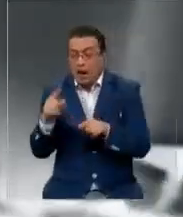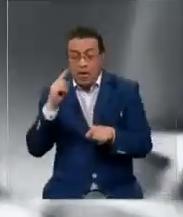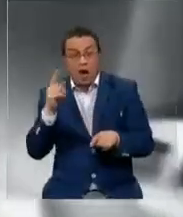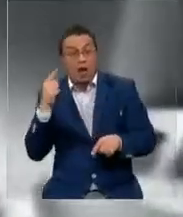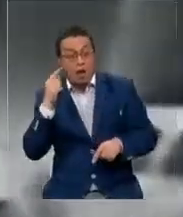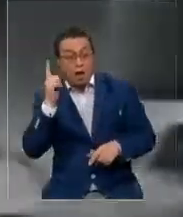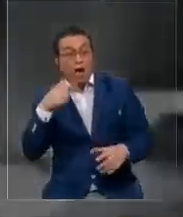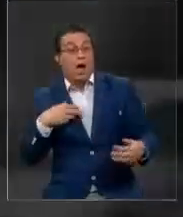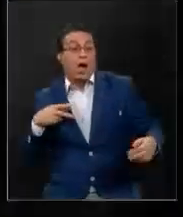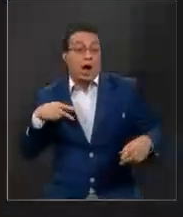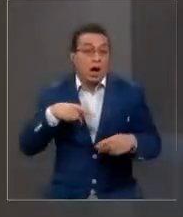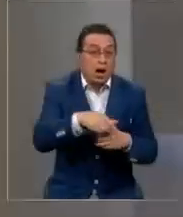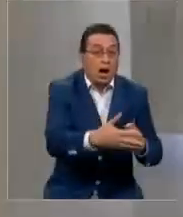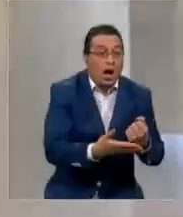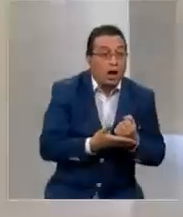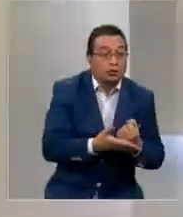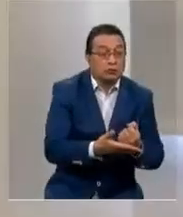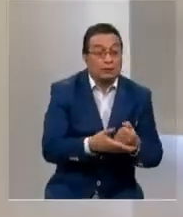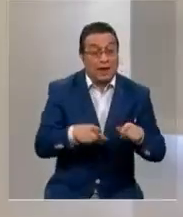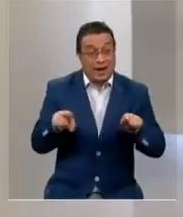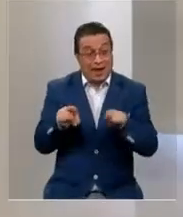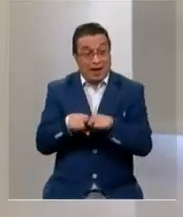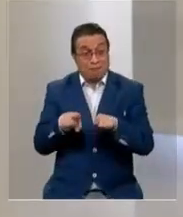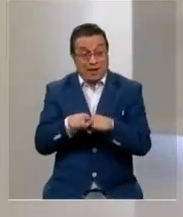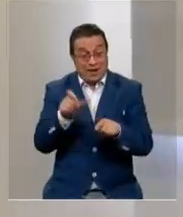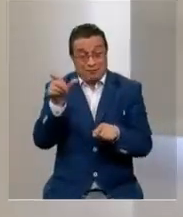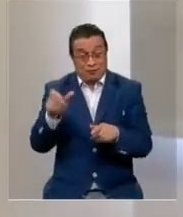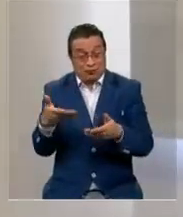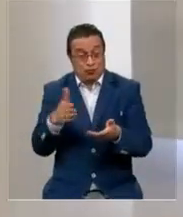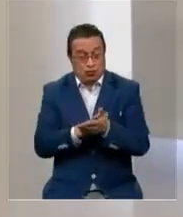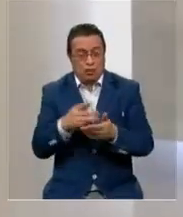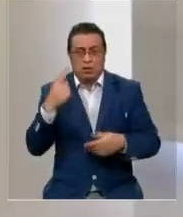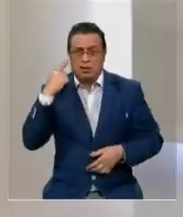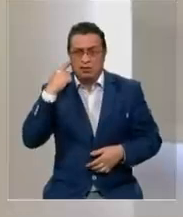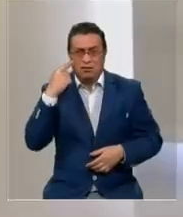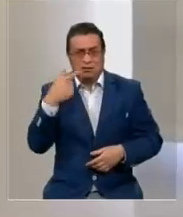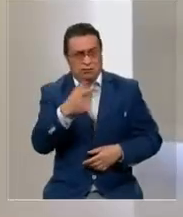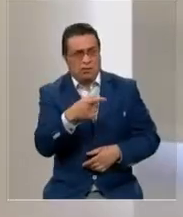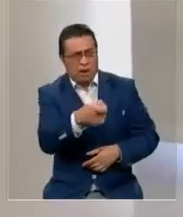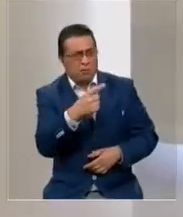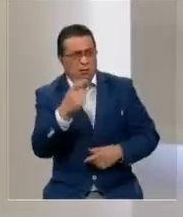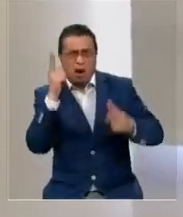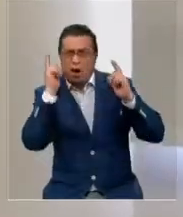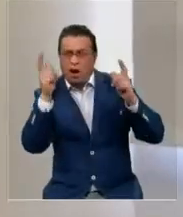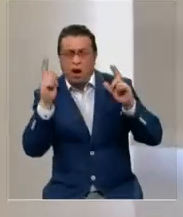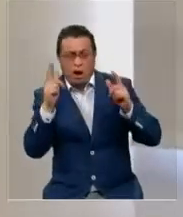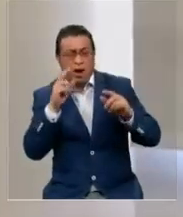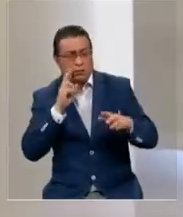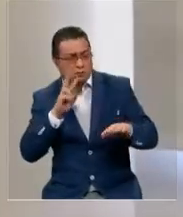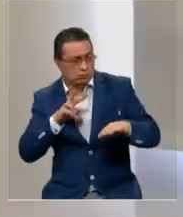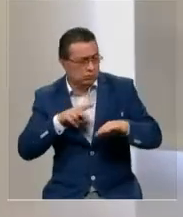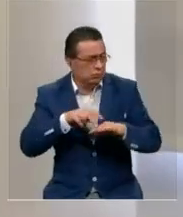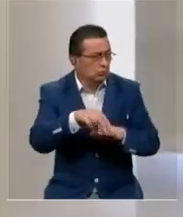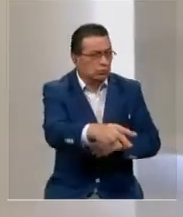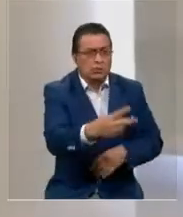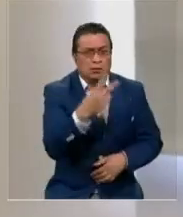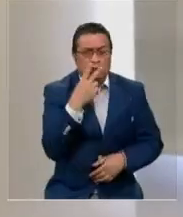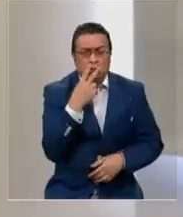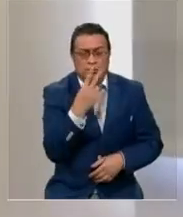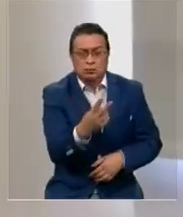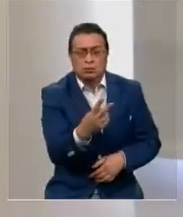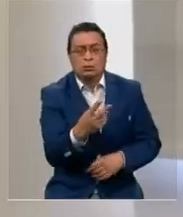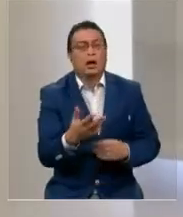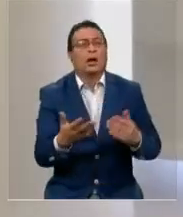quien intentó socorrerlo. La hermana del fallecido sintió disparos al exterior del domicilio y al salir de la vivienda se